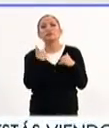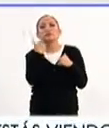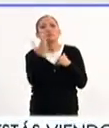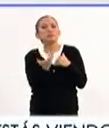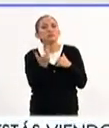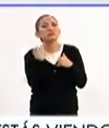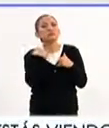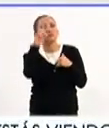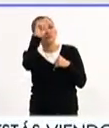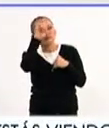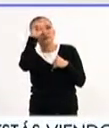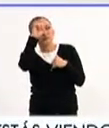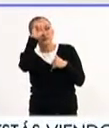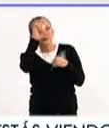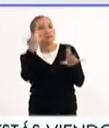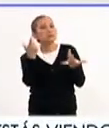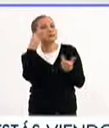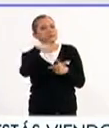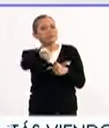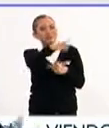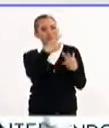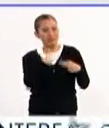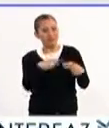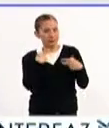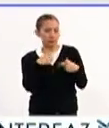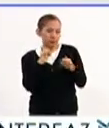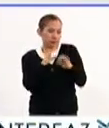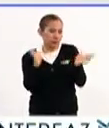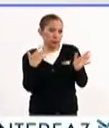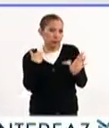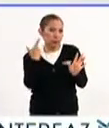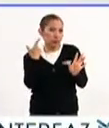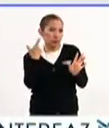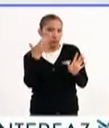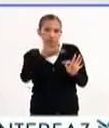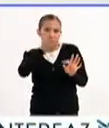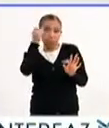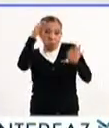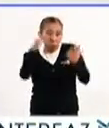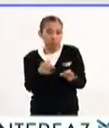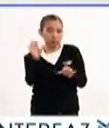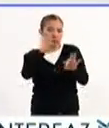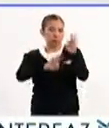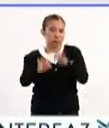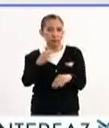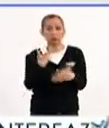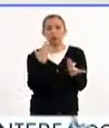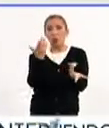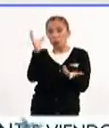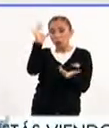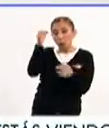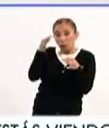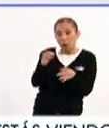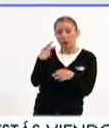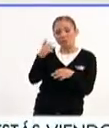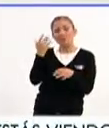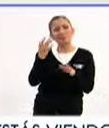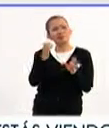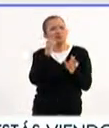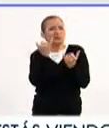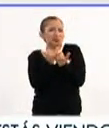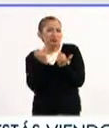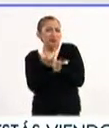gustaría que nos recomendara para la gente que, pues obviamente no se dedica a la física, no se dedica a la ciencia, pero de todas